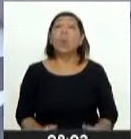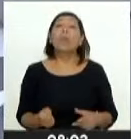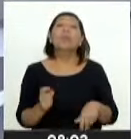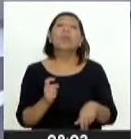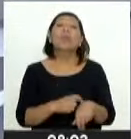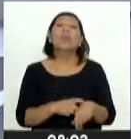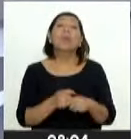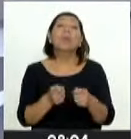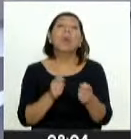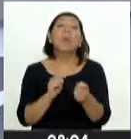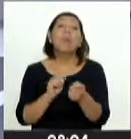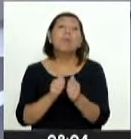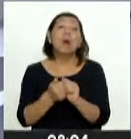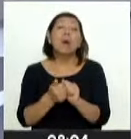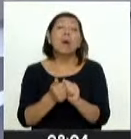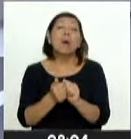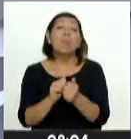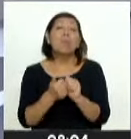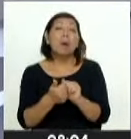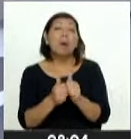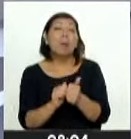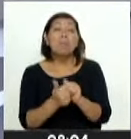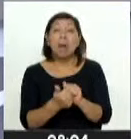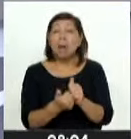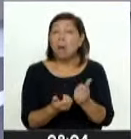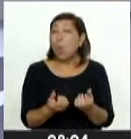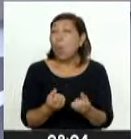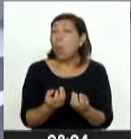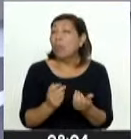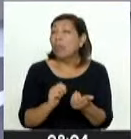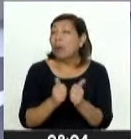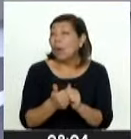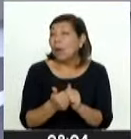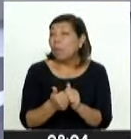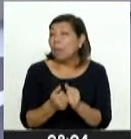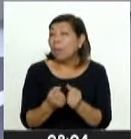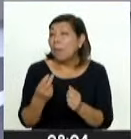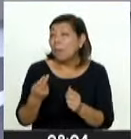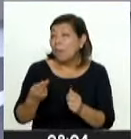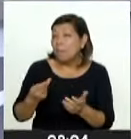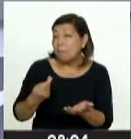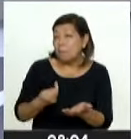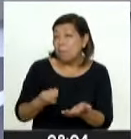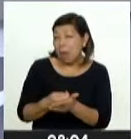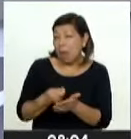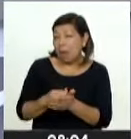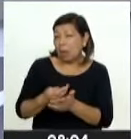tiempo se modifican? Y si es que en este tránsito de modificar estas tasas máximas,